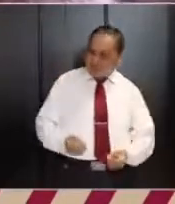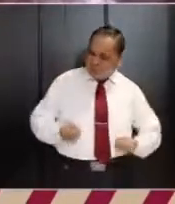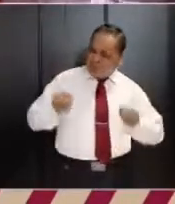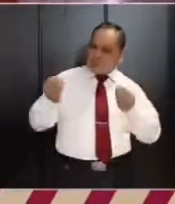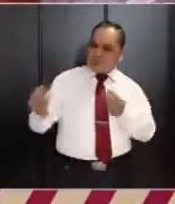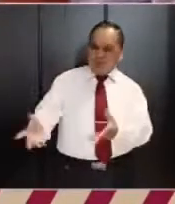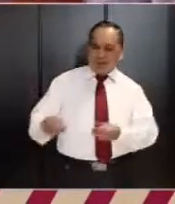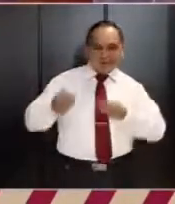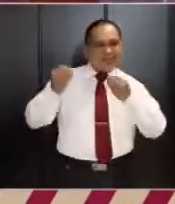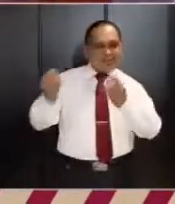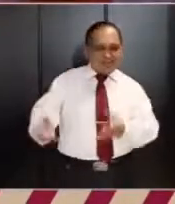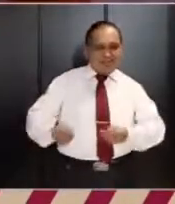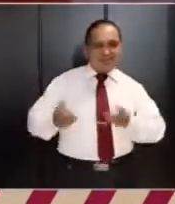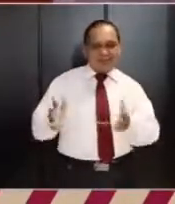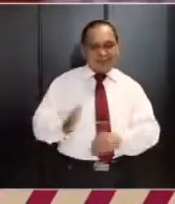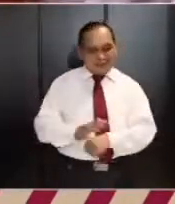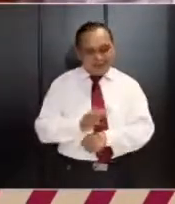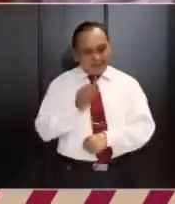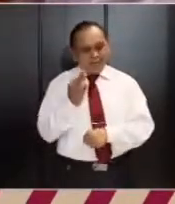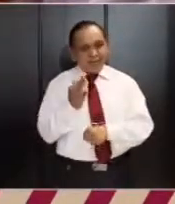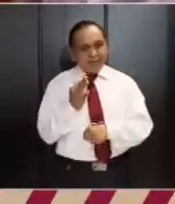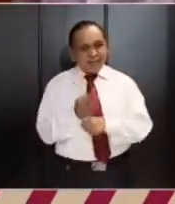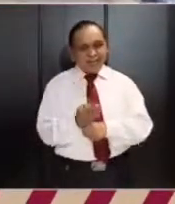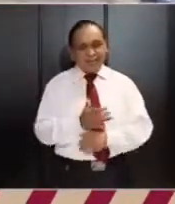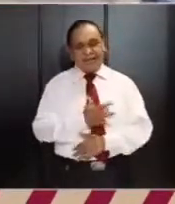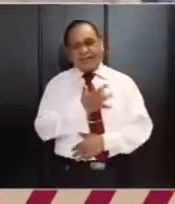muy, muy satisfactorio. Así que a ver